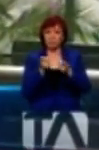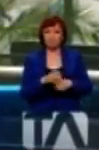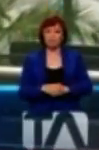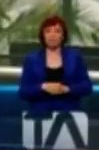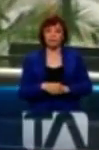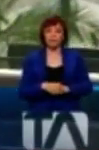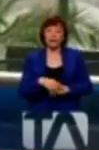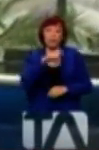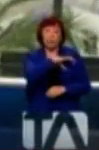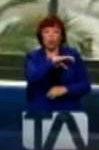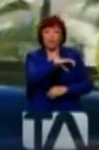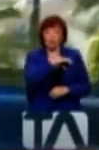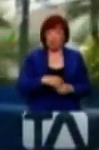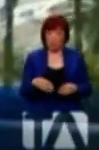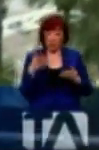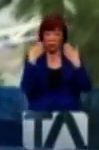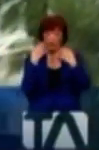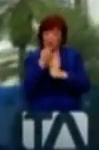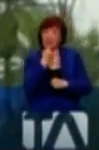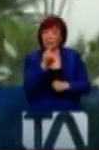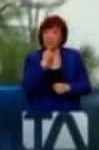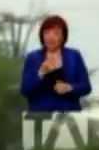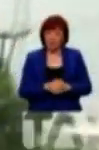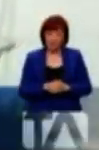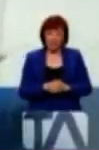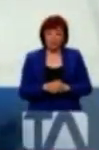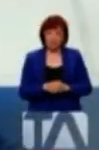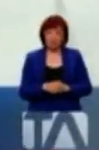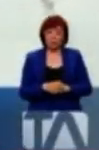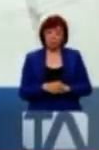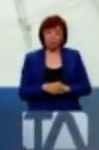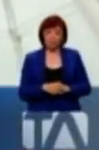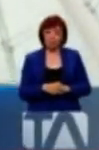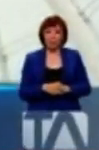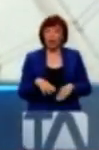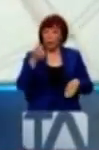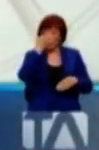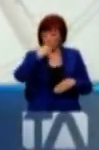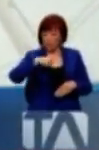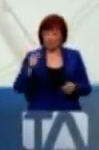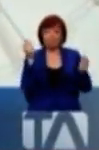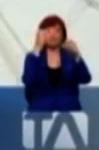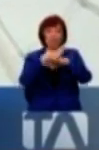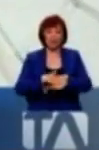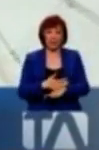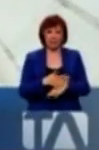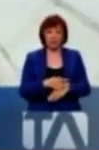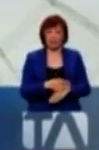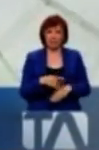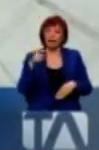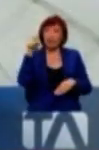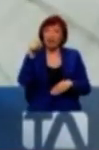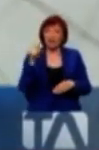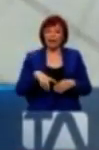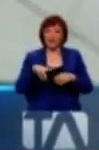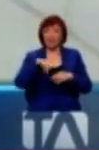El municipio de Guayaquil, en homenaje al nombre del mes, concede un paseo totalmente gratis aquí en la Rueda Moscovita